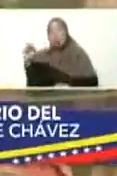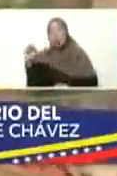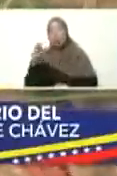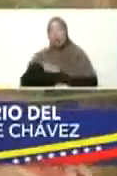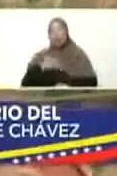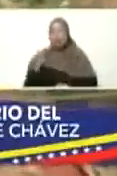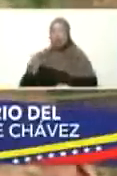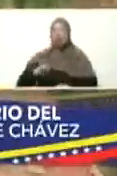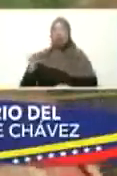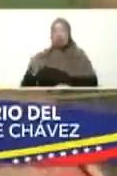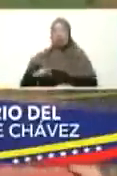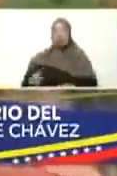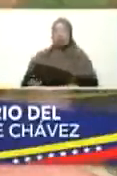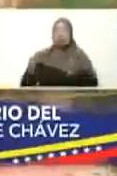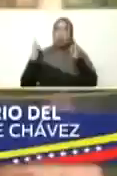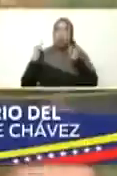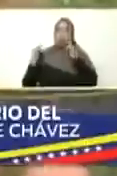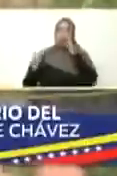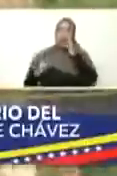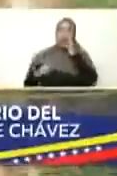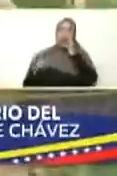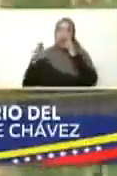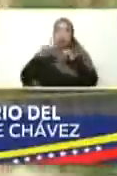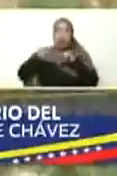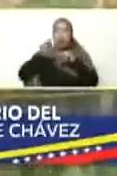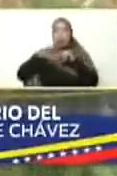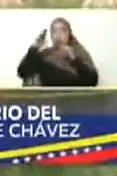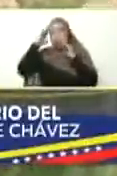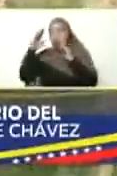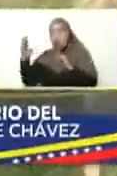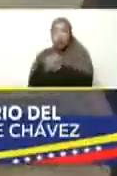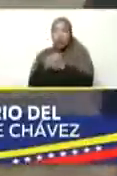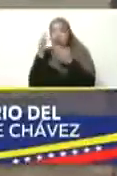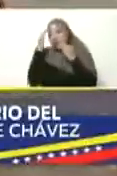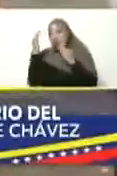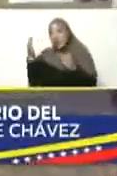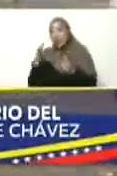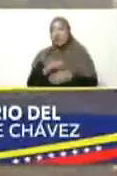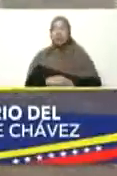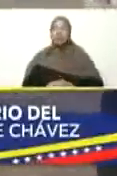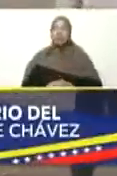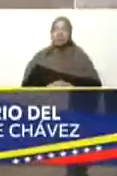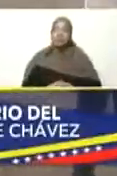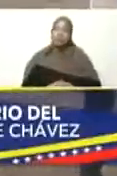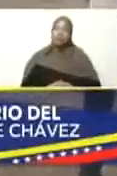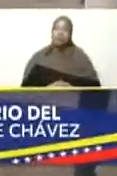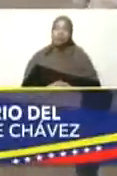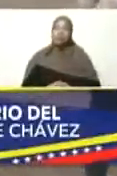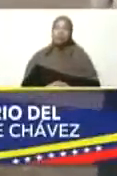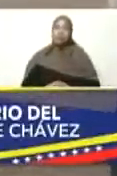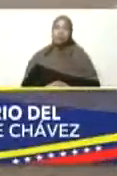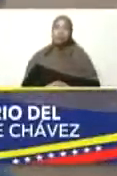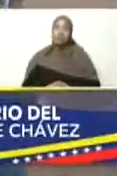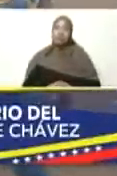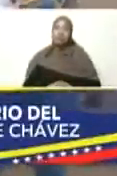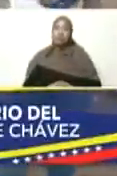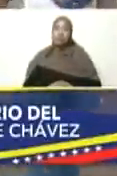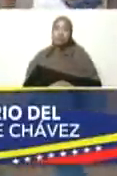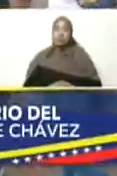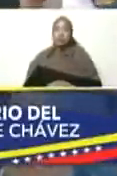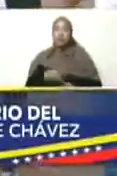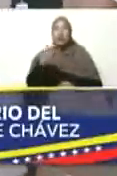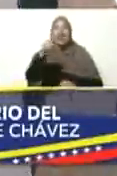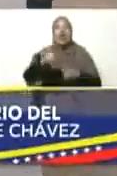ahora vamos a recorrer el campo. Me despido de los niños. Chócala ahí. Así, estreche la mano. ¿Usted la choca o la